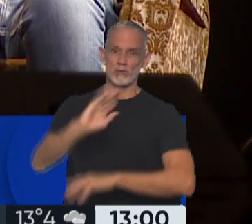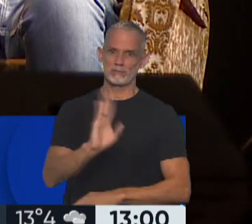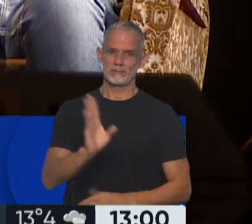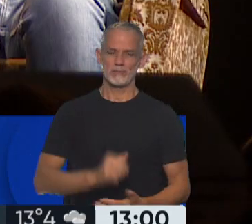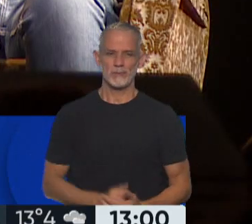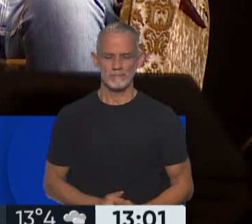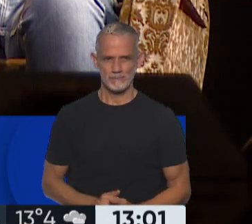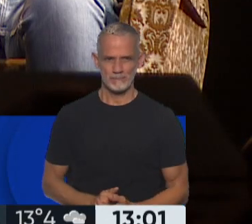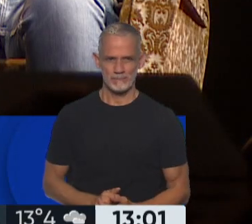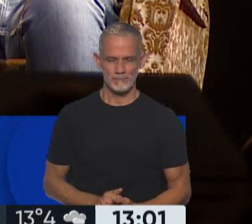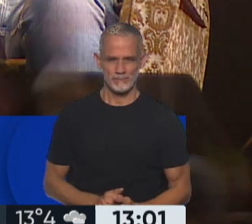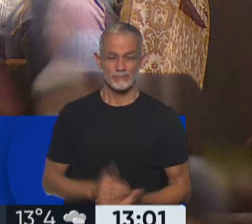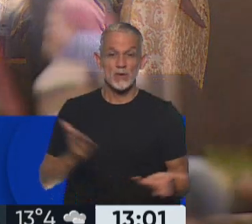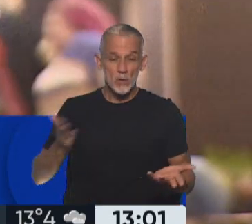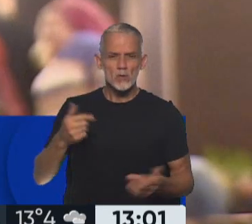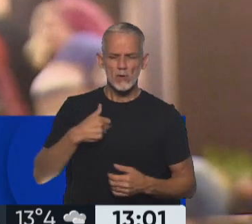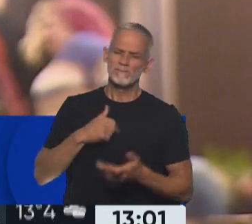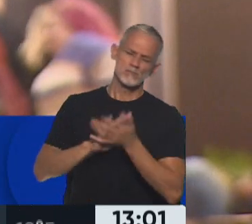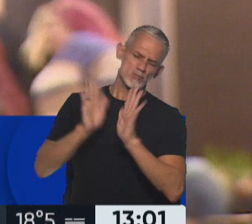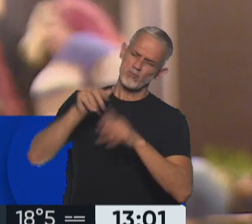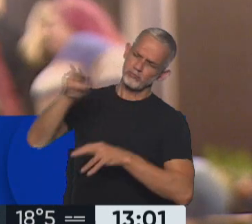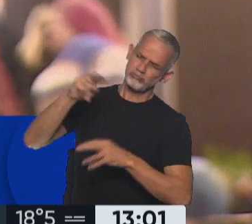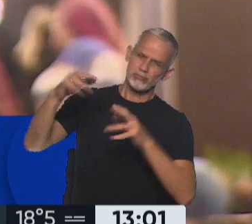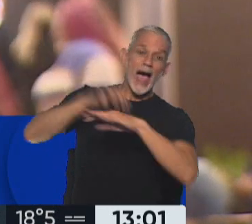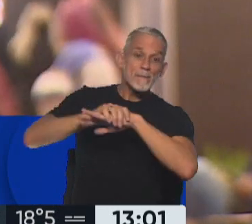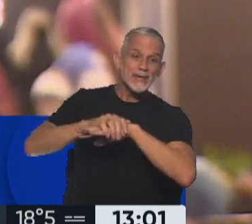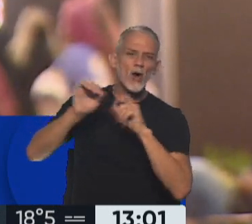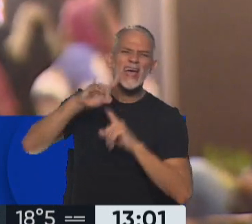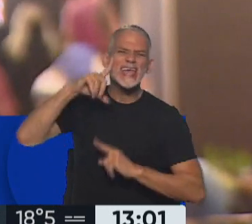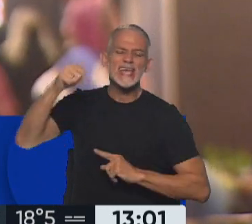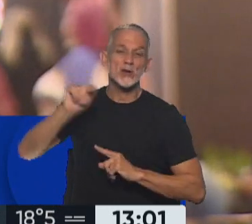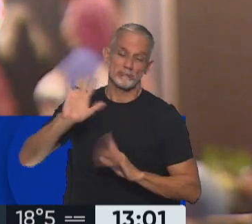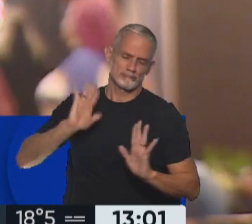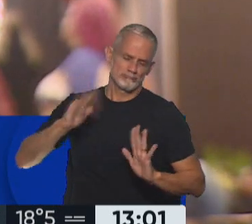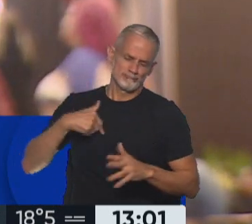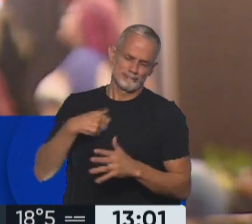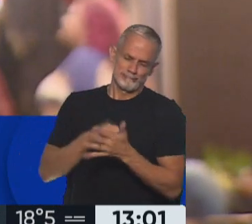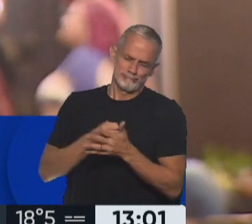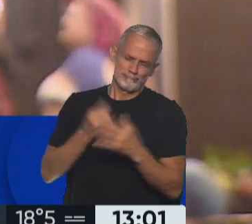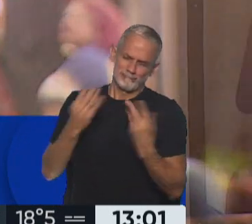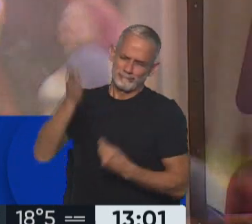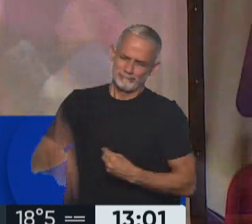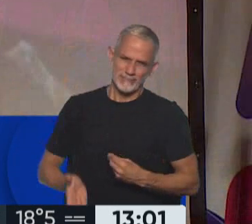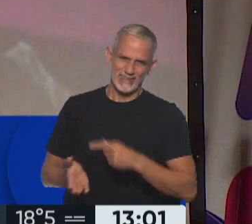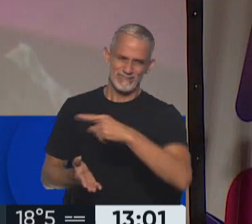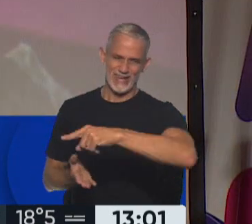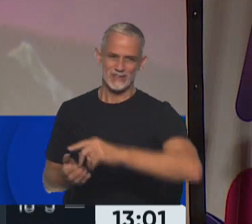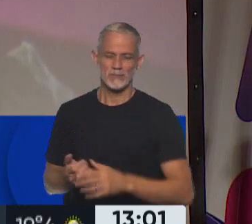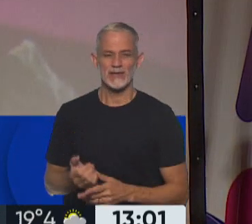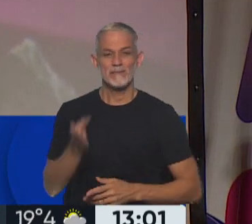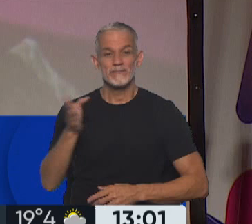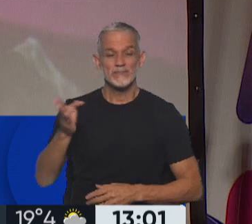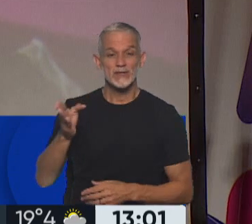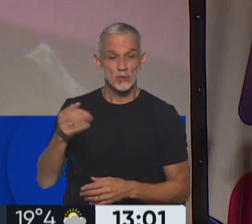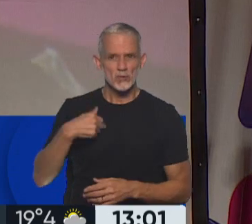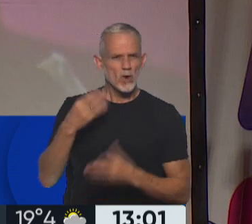Mafalda. Por ser admirador y amigo de Kino, uno ya tiene una militancia. Voy a hablar de Kino hasta morir. Yo siempre